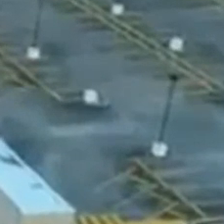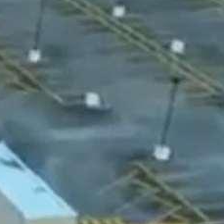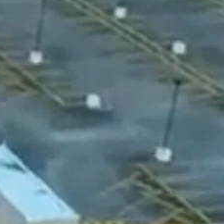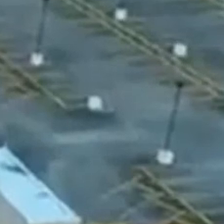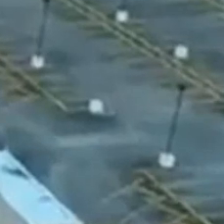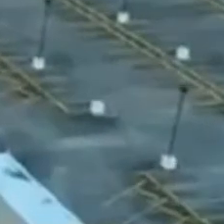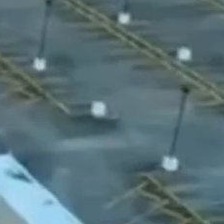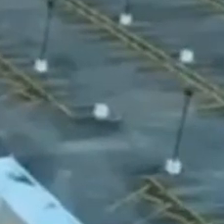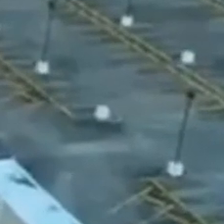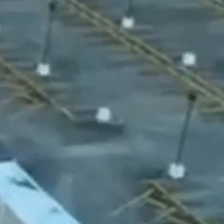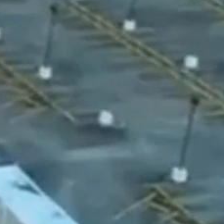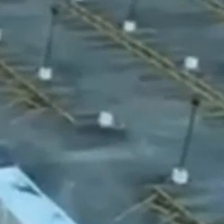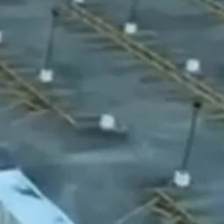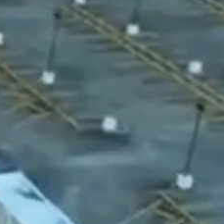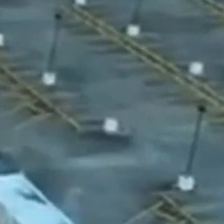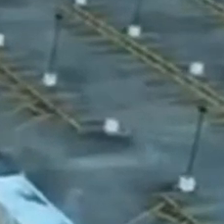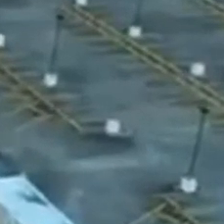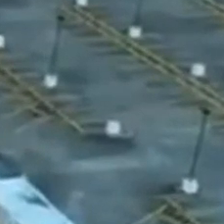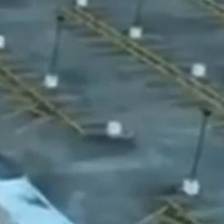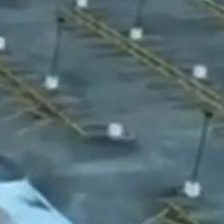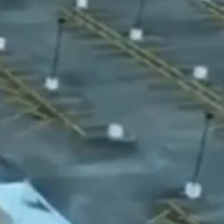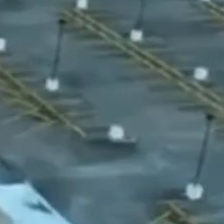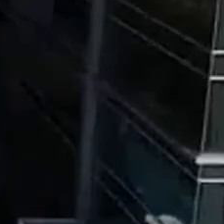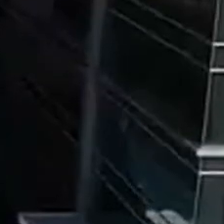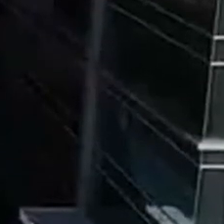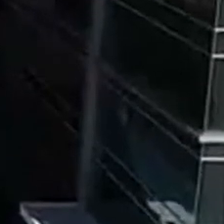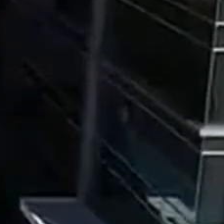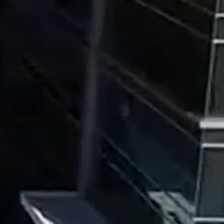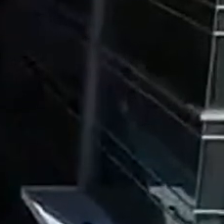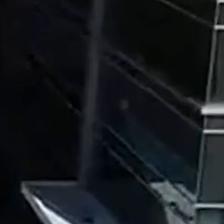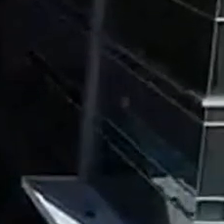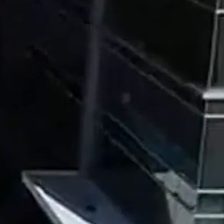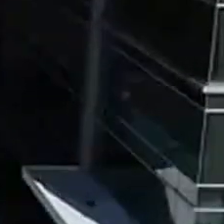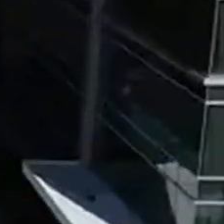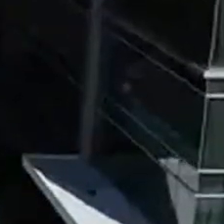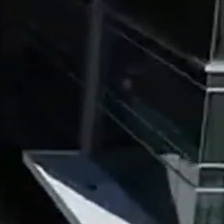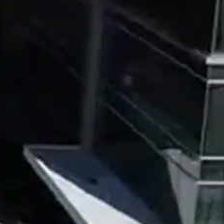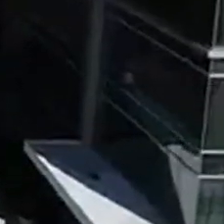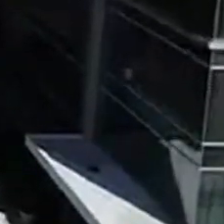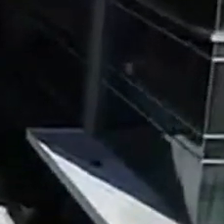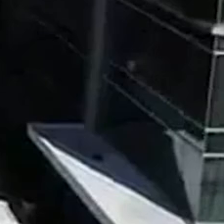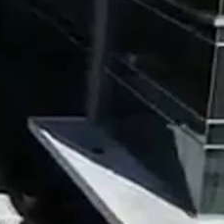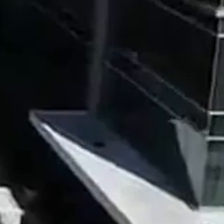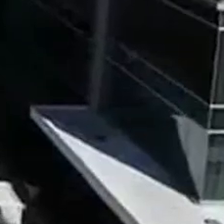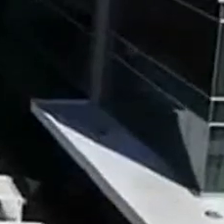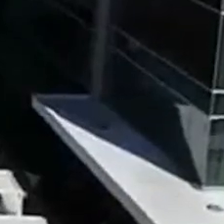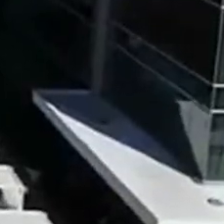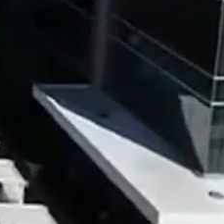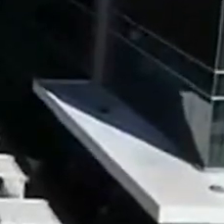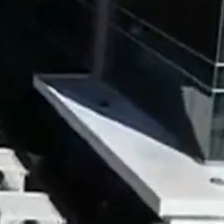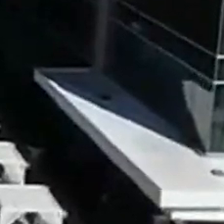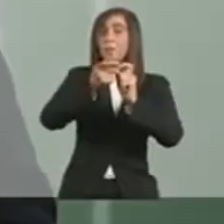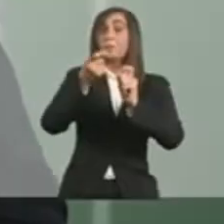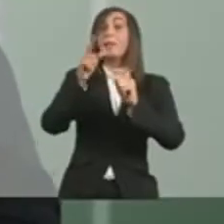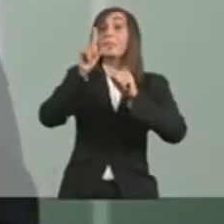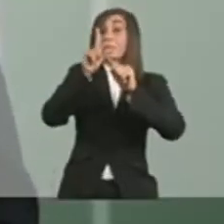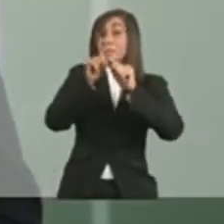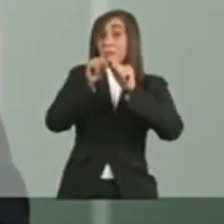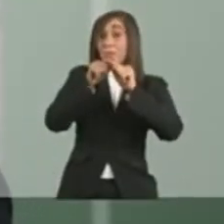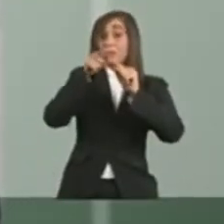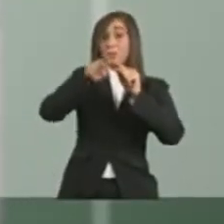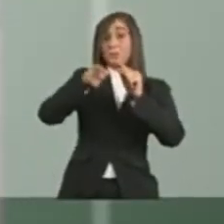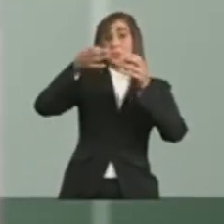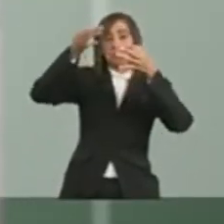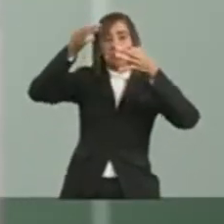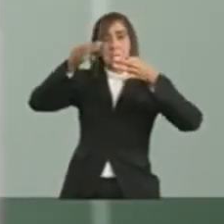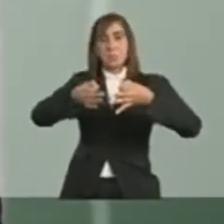Explicó que el país será evaluado en 4 fases que deben ser cumplidas con rigurosidad porque una depende de la otra para su implementación. Entre una